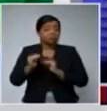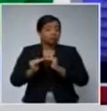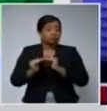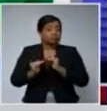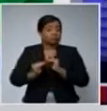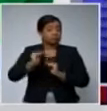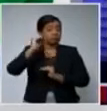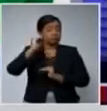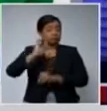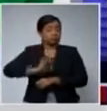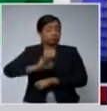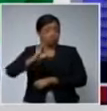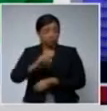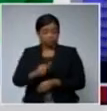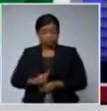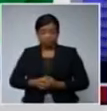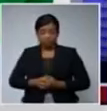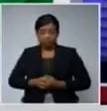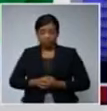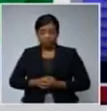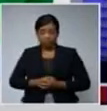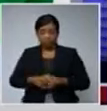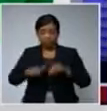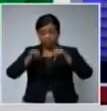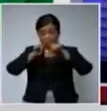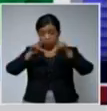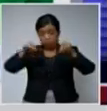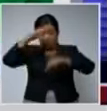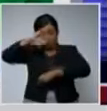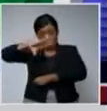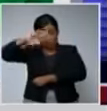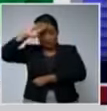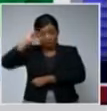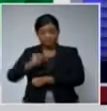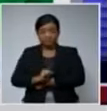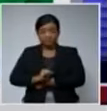Cuba. En Cuba, de los